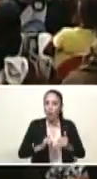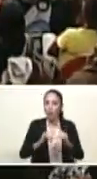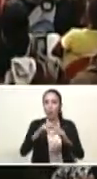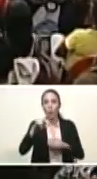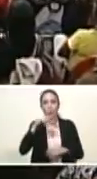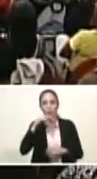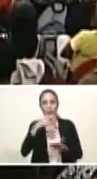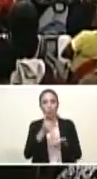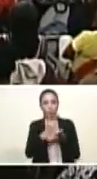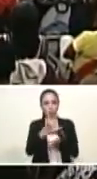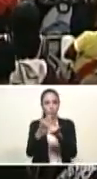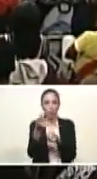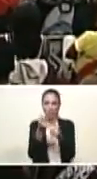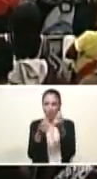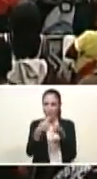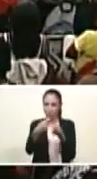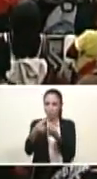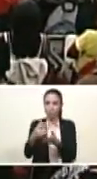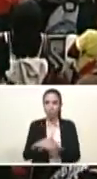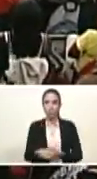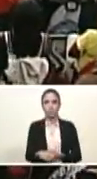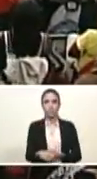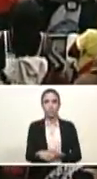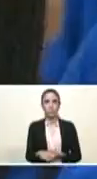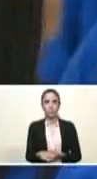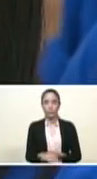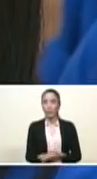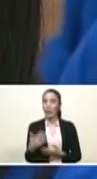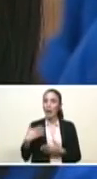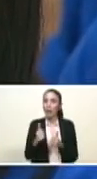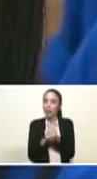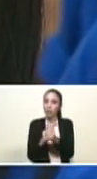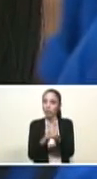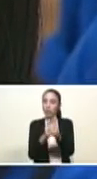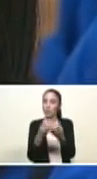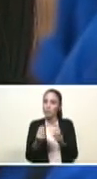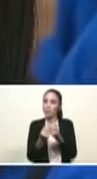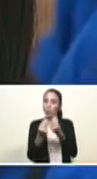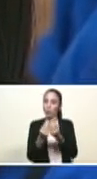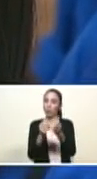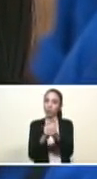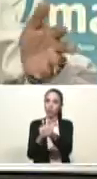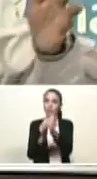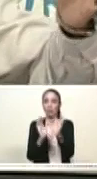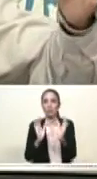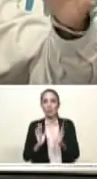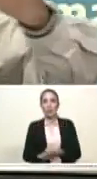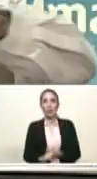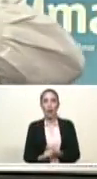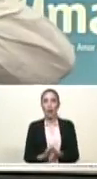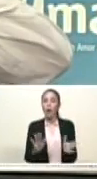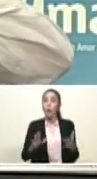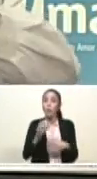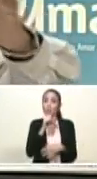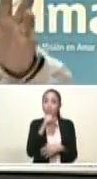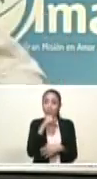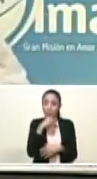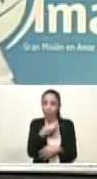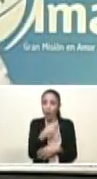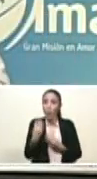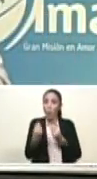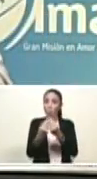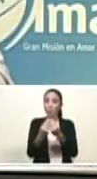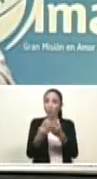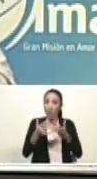nietos. ¿Verdad? No tener que uno depender, porque la vida es triste si uno al final de la vida termina dependiendo de